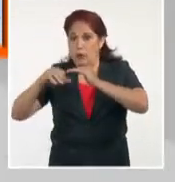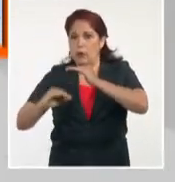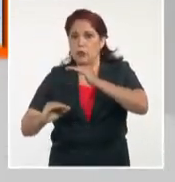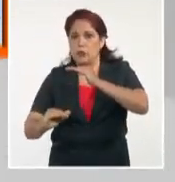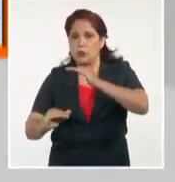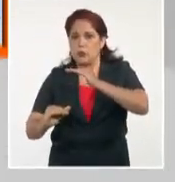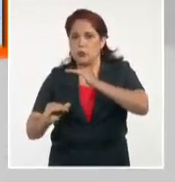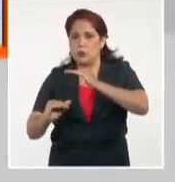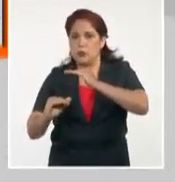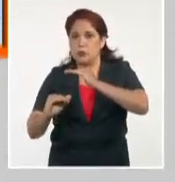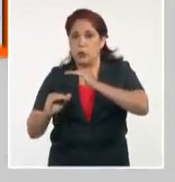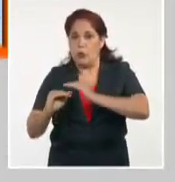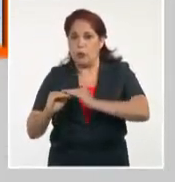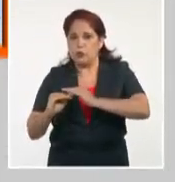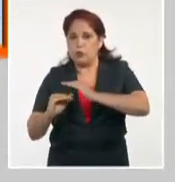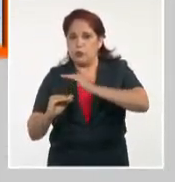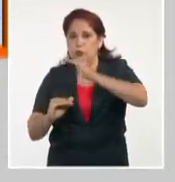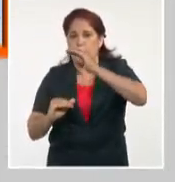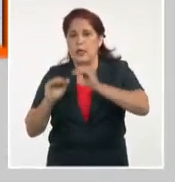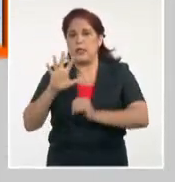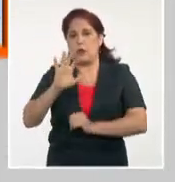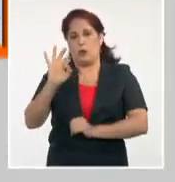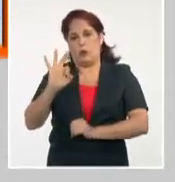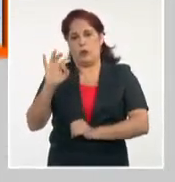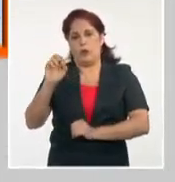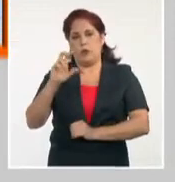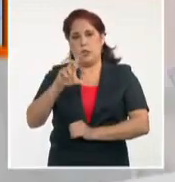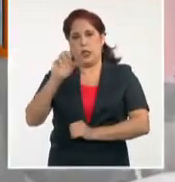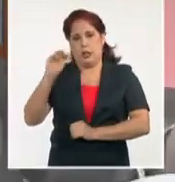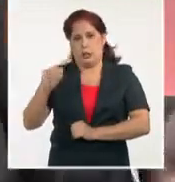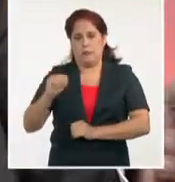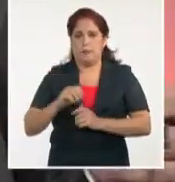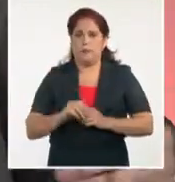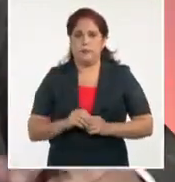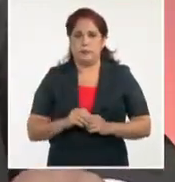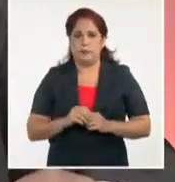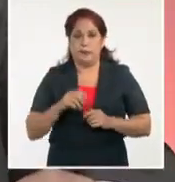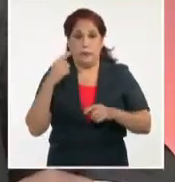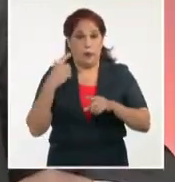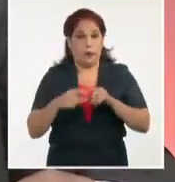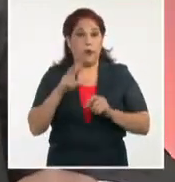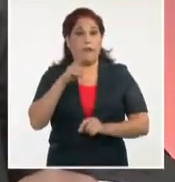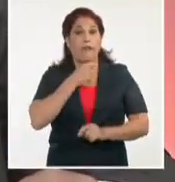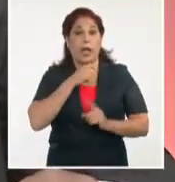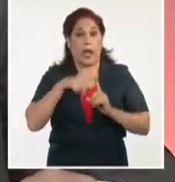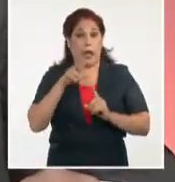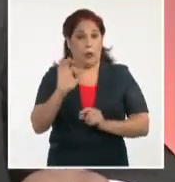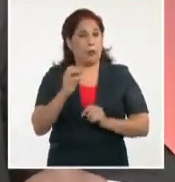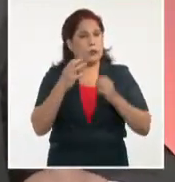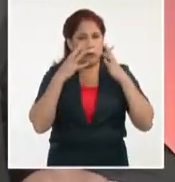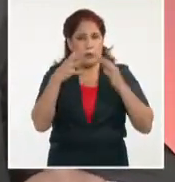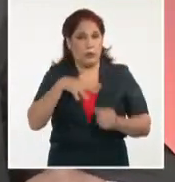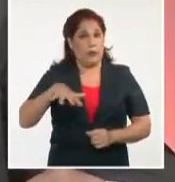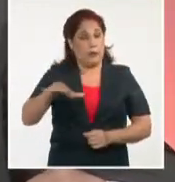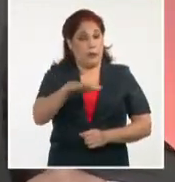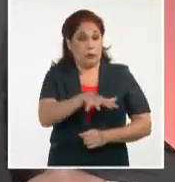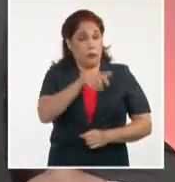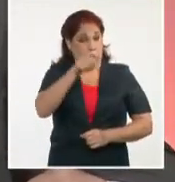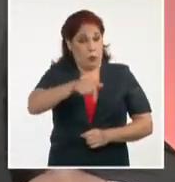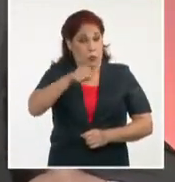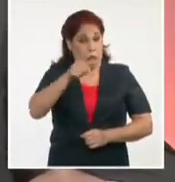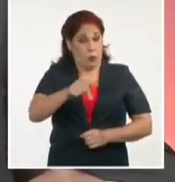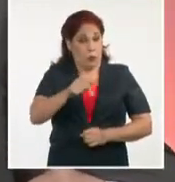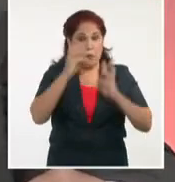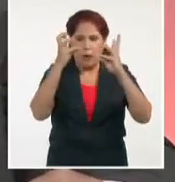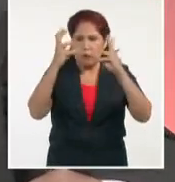junio, subió 58 centímetros. El canal de Bento, que es muy importante para nosotros, hoy